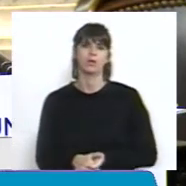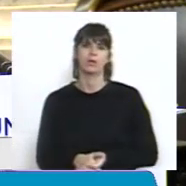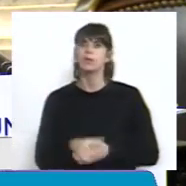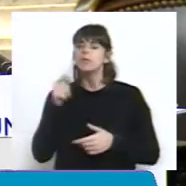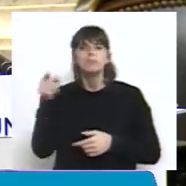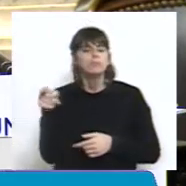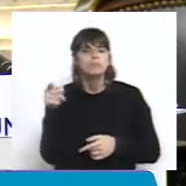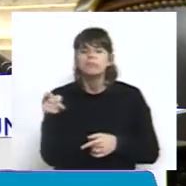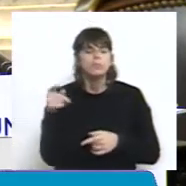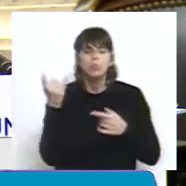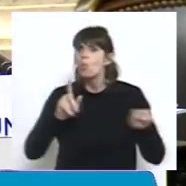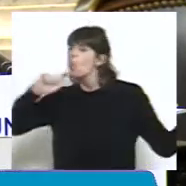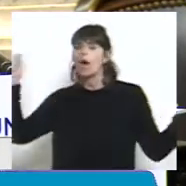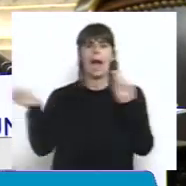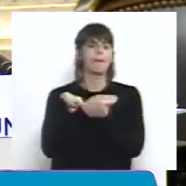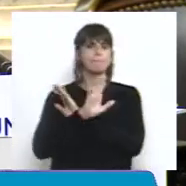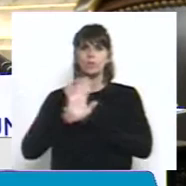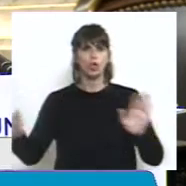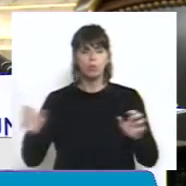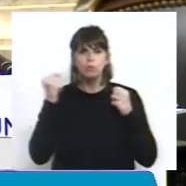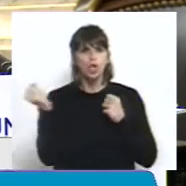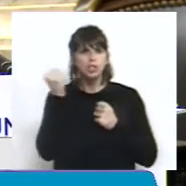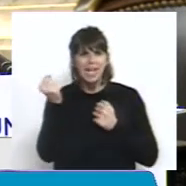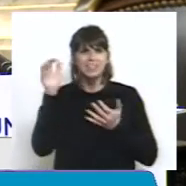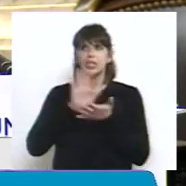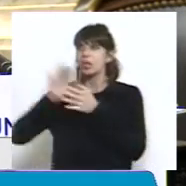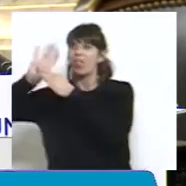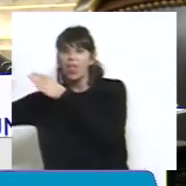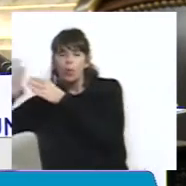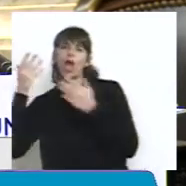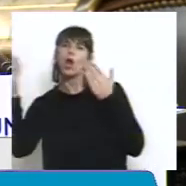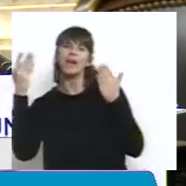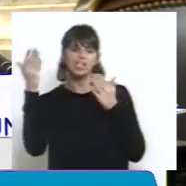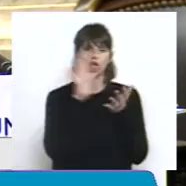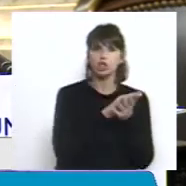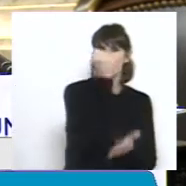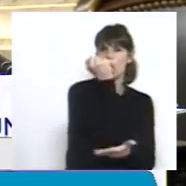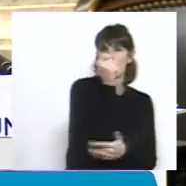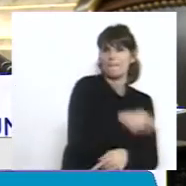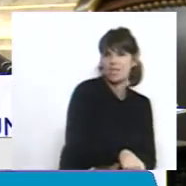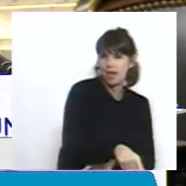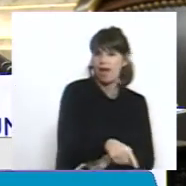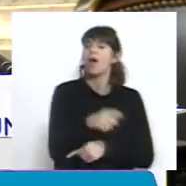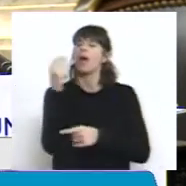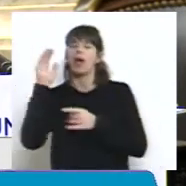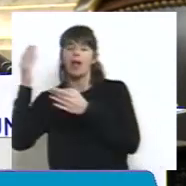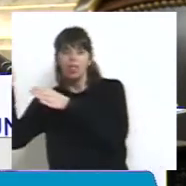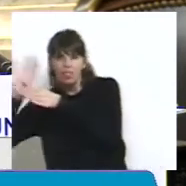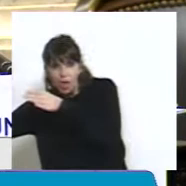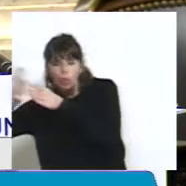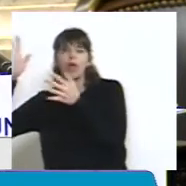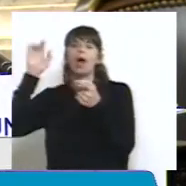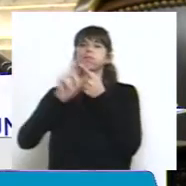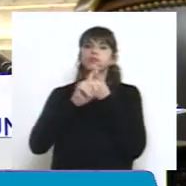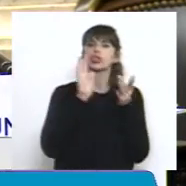cambiado absolutamente las relaciones de la deuda en relación al producto, de la deuda en relación a las reservas. Y por